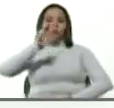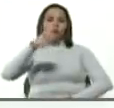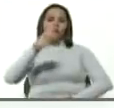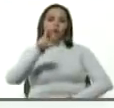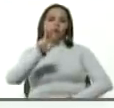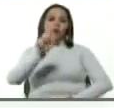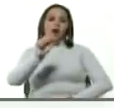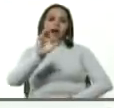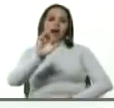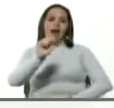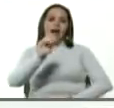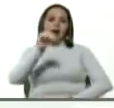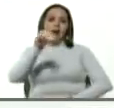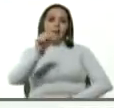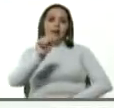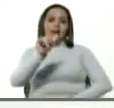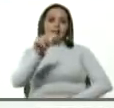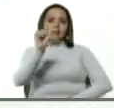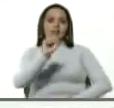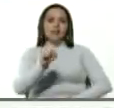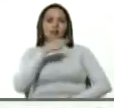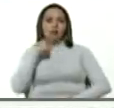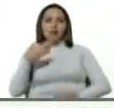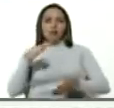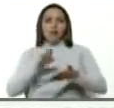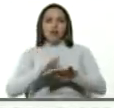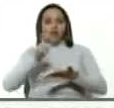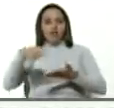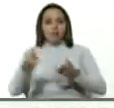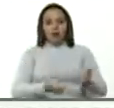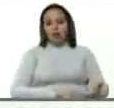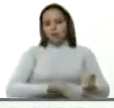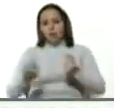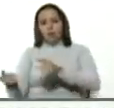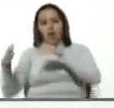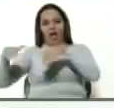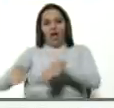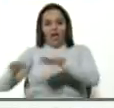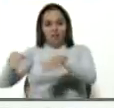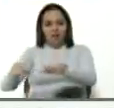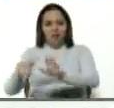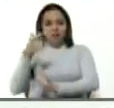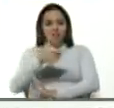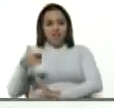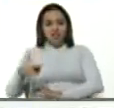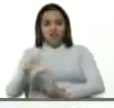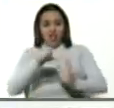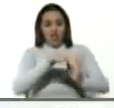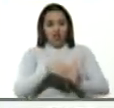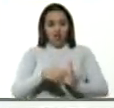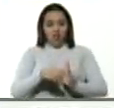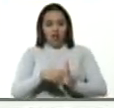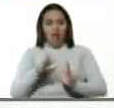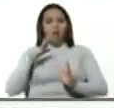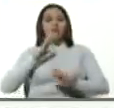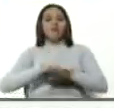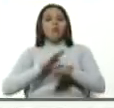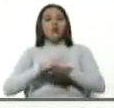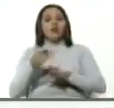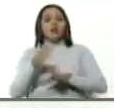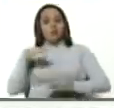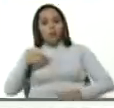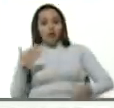que fueron arrojadas al mar por contrabandistas, ante el temor de ser descubiertos por la